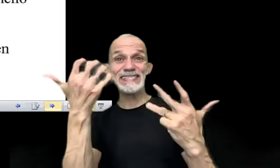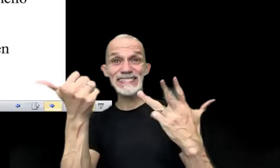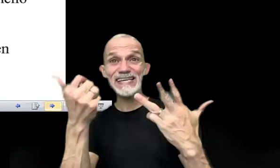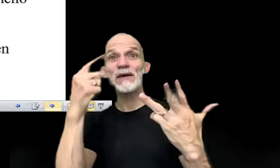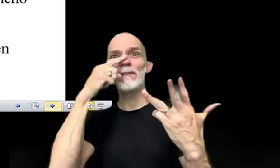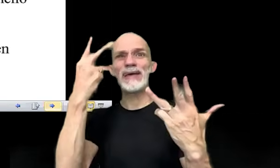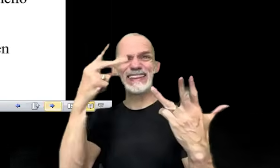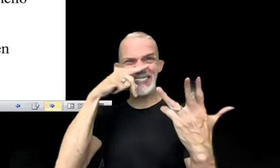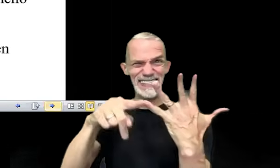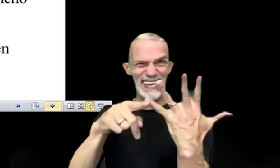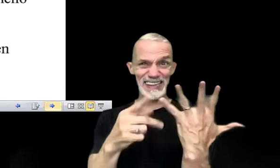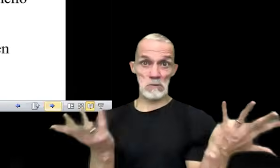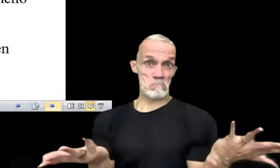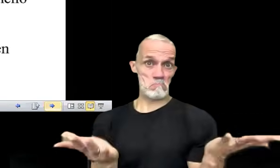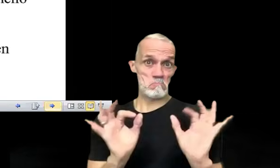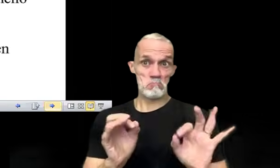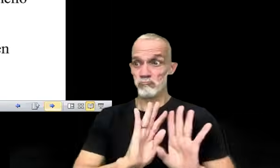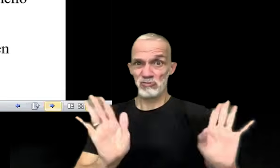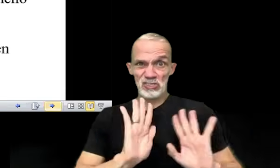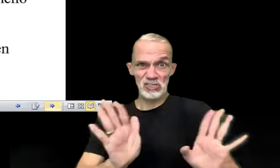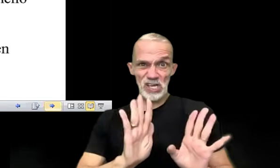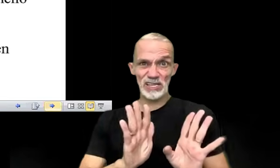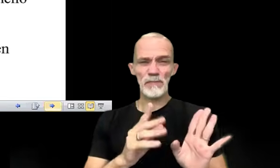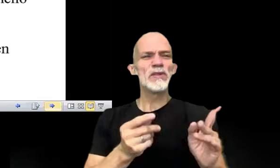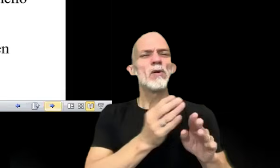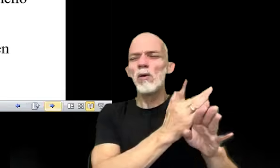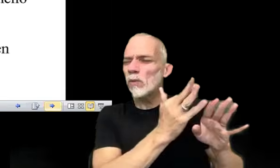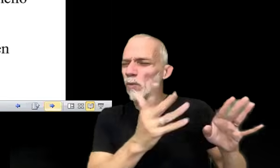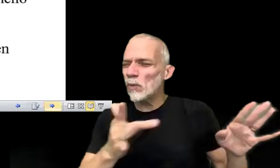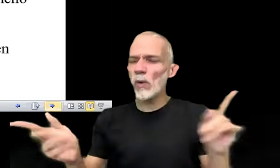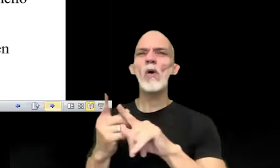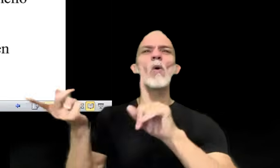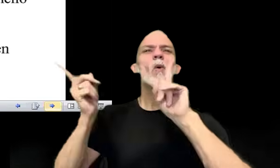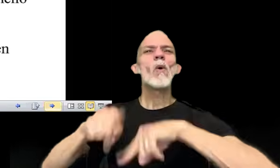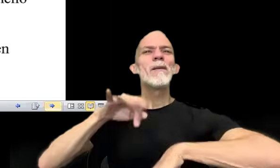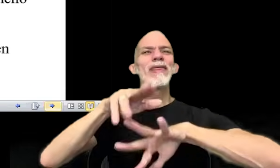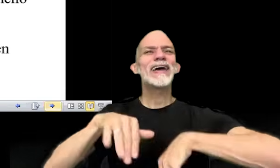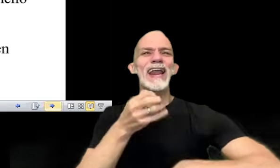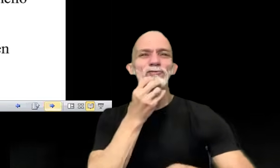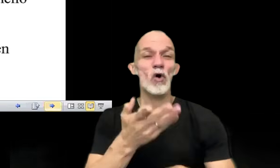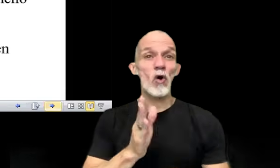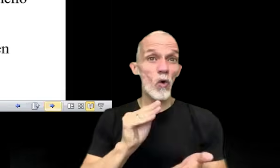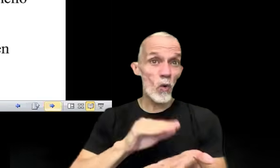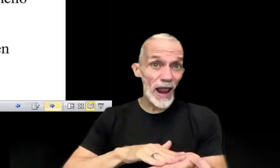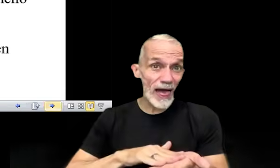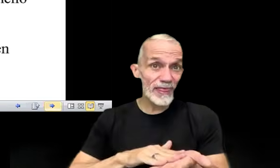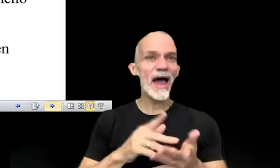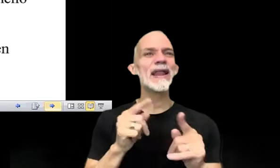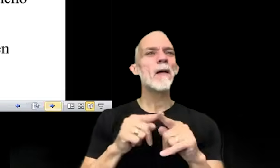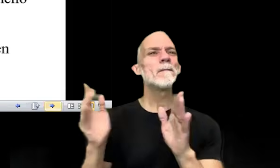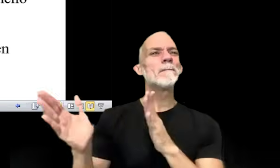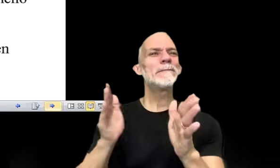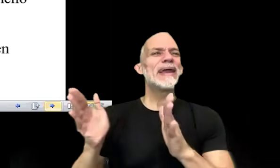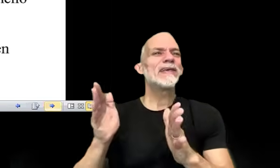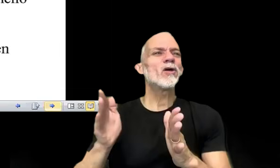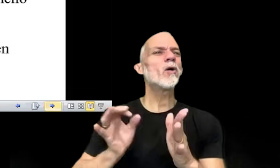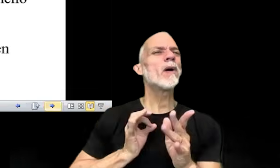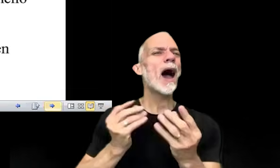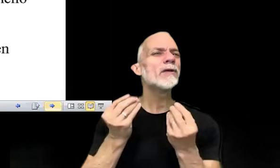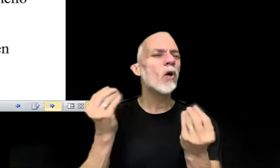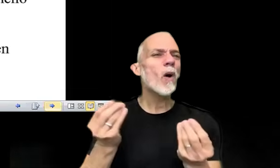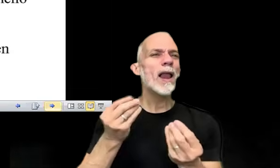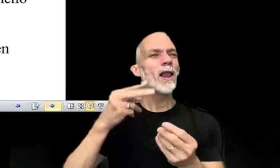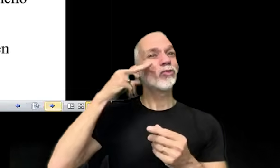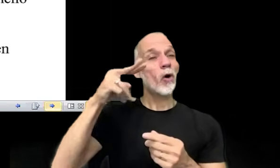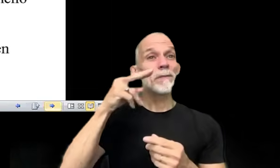27. Recién van a tener que volver a presentar declaración jurada en lo referente al periodo fiscal